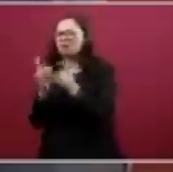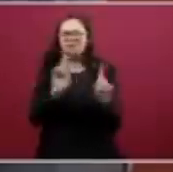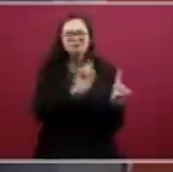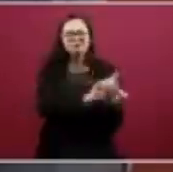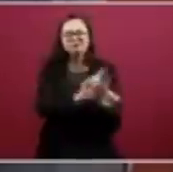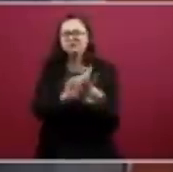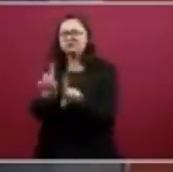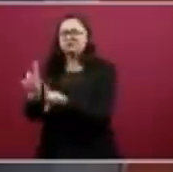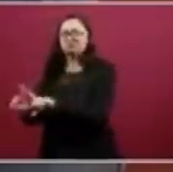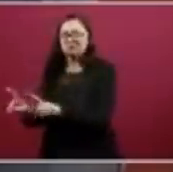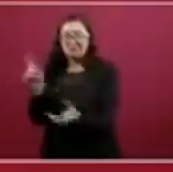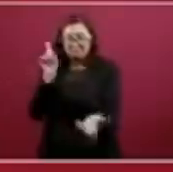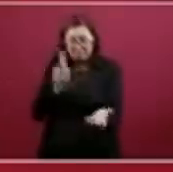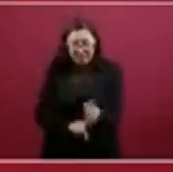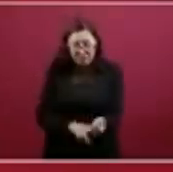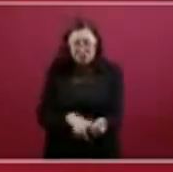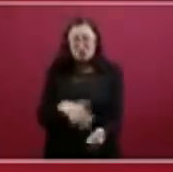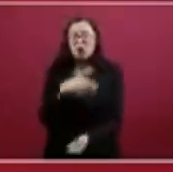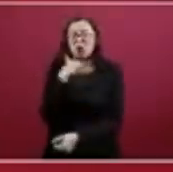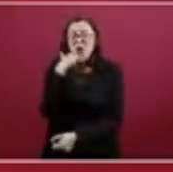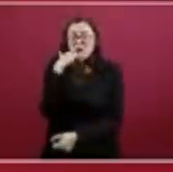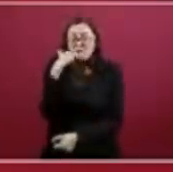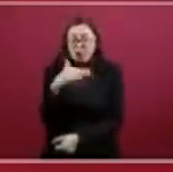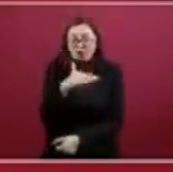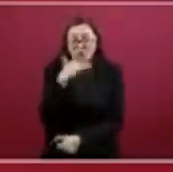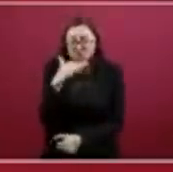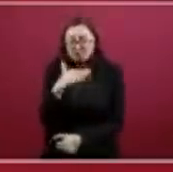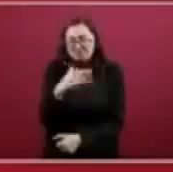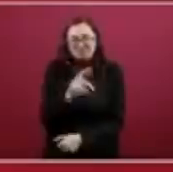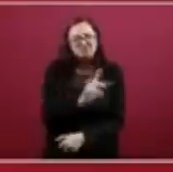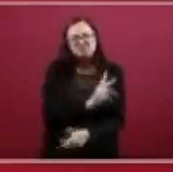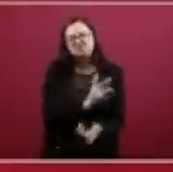con una corrupción tan